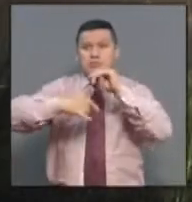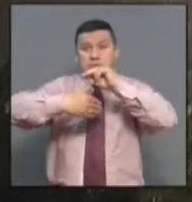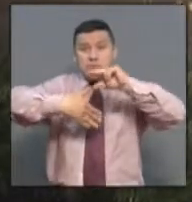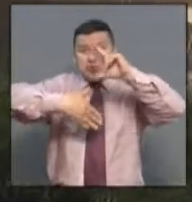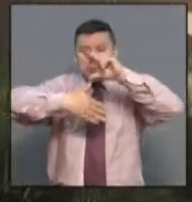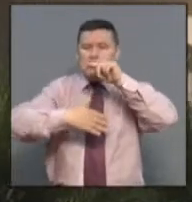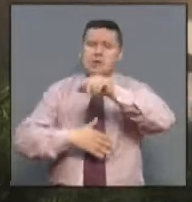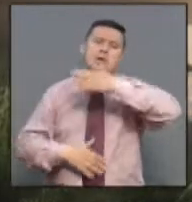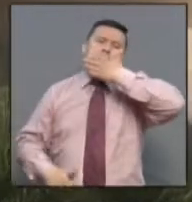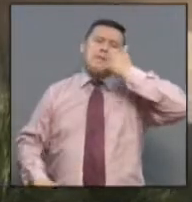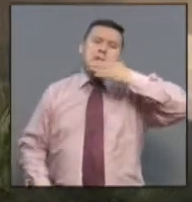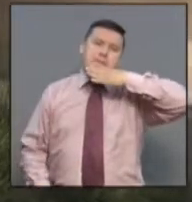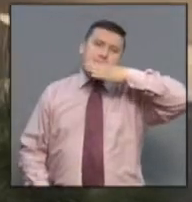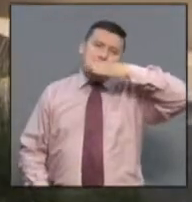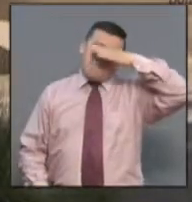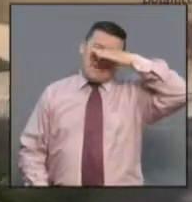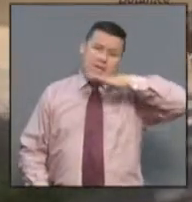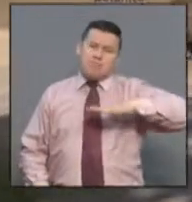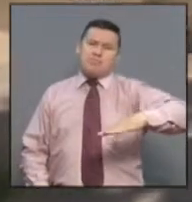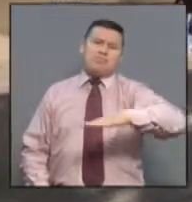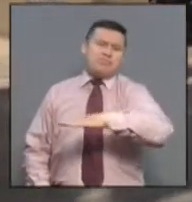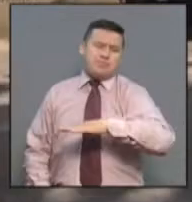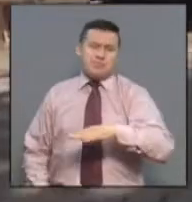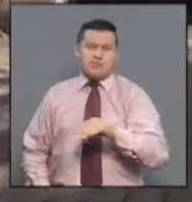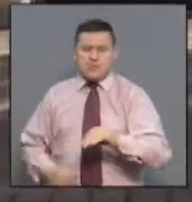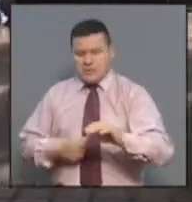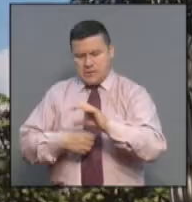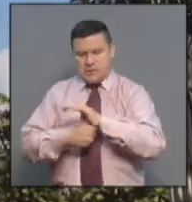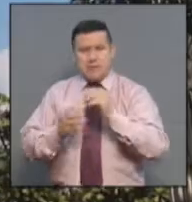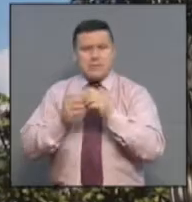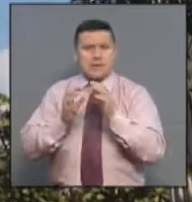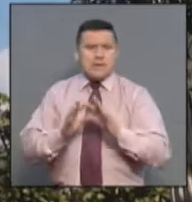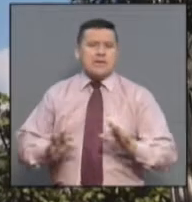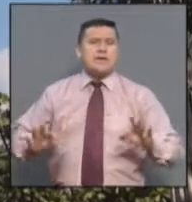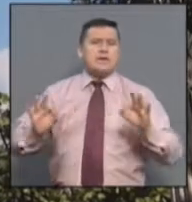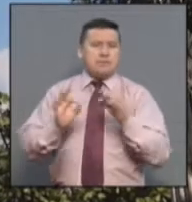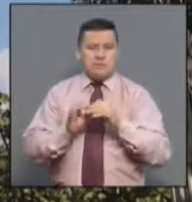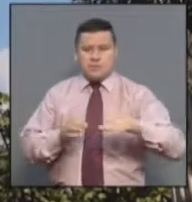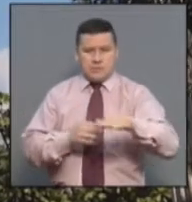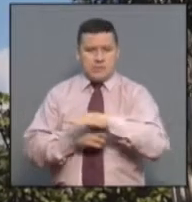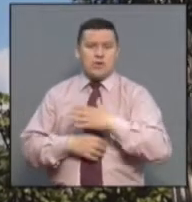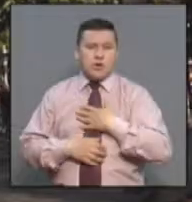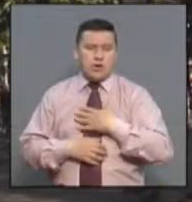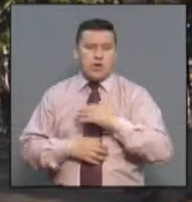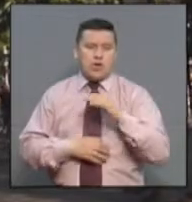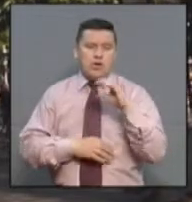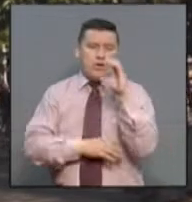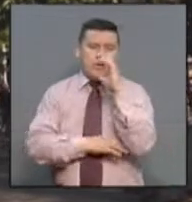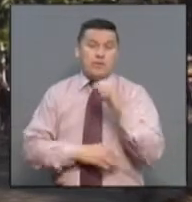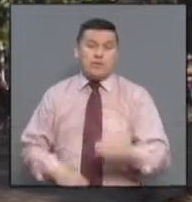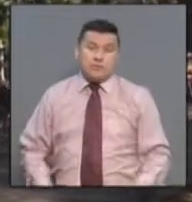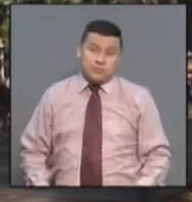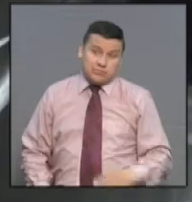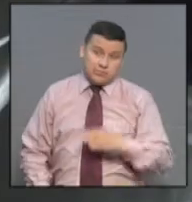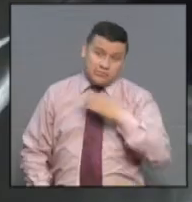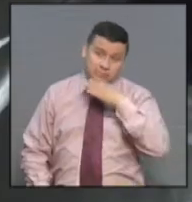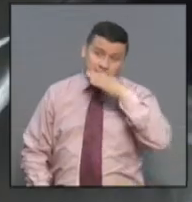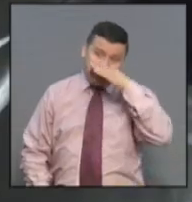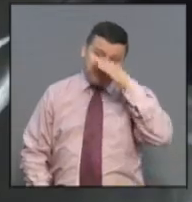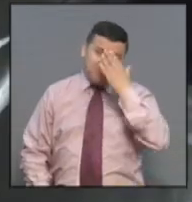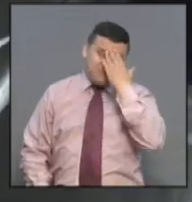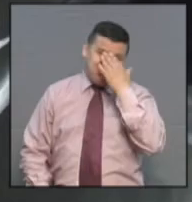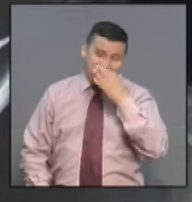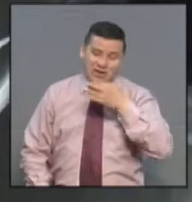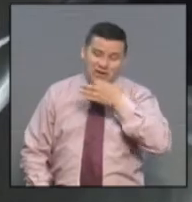Sudamérica. Eso quiere decir que Medellín es una de las ciudades más importantes de nuestro país. Bueno, y Medellín, la ciudad de los frijoles,